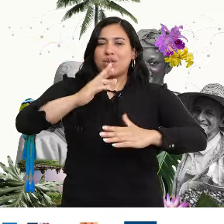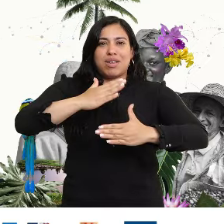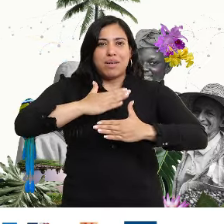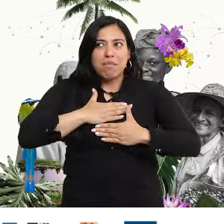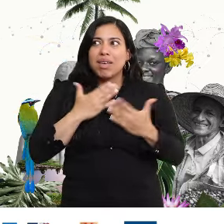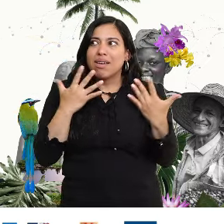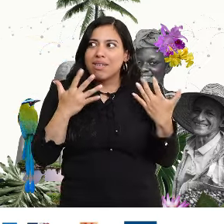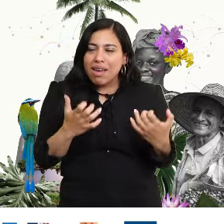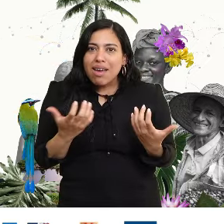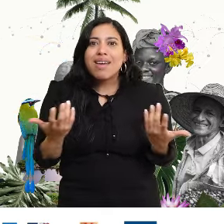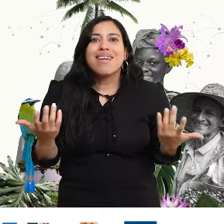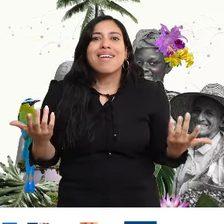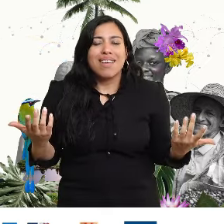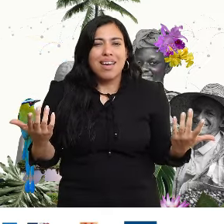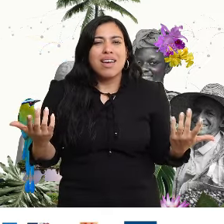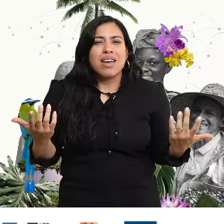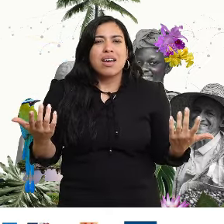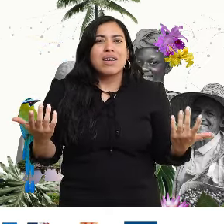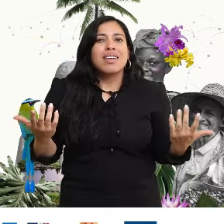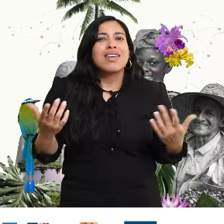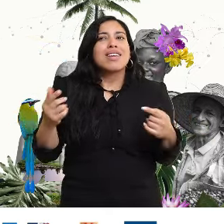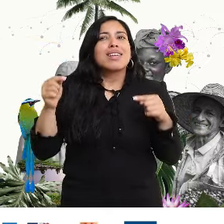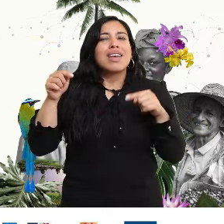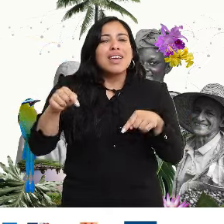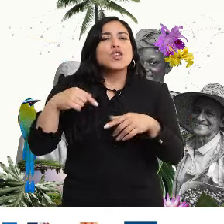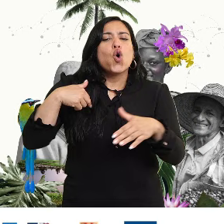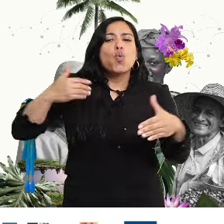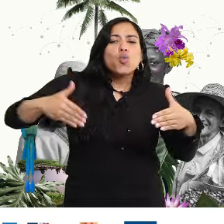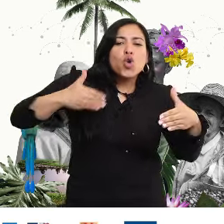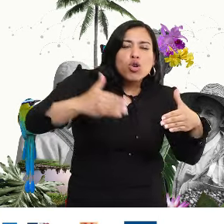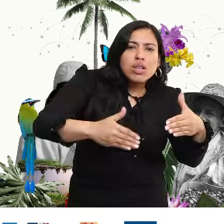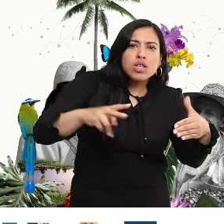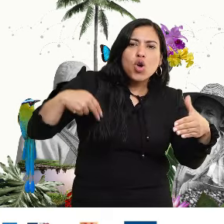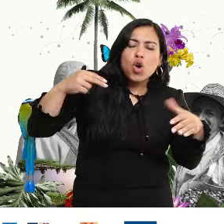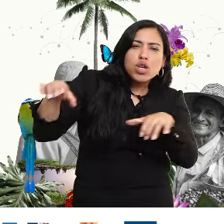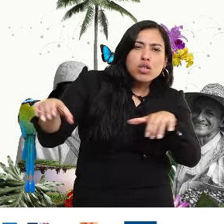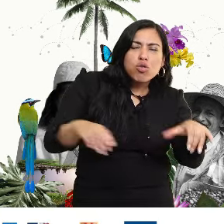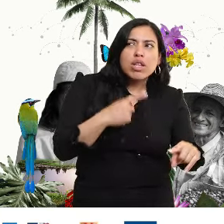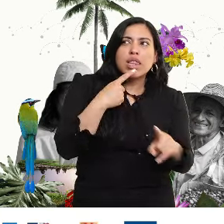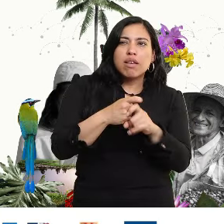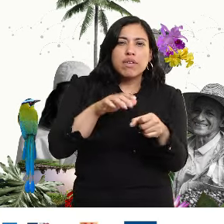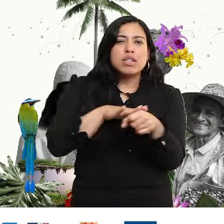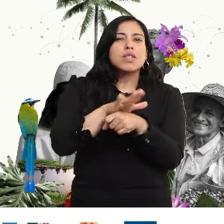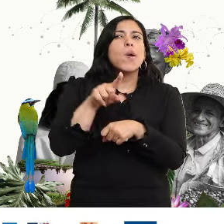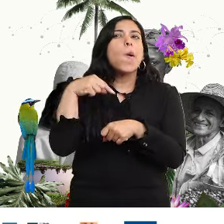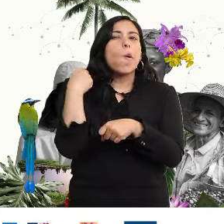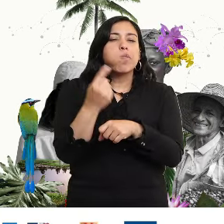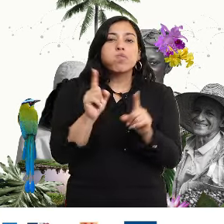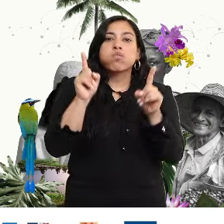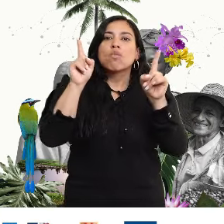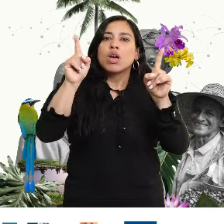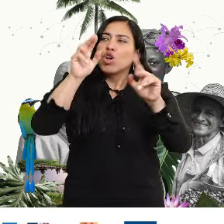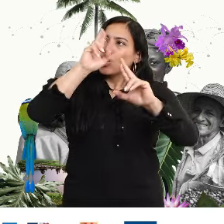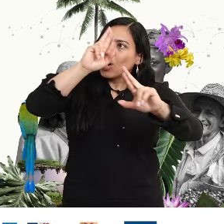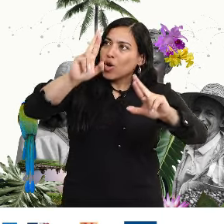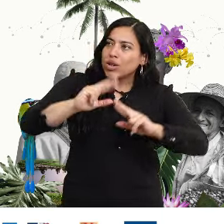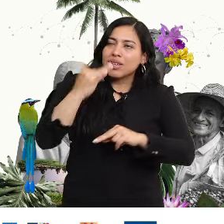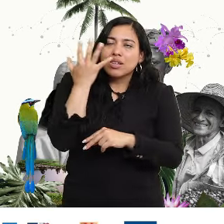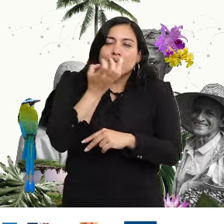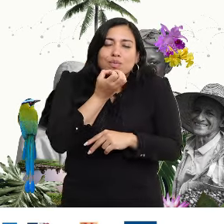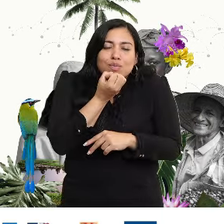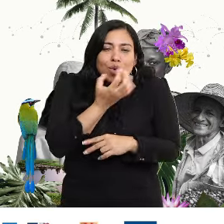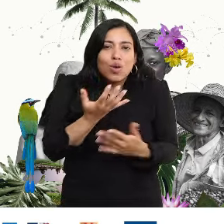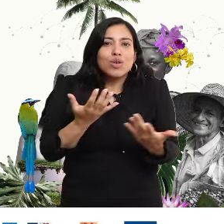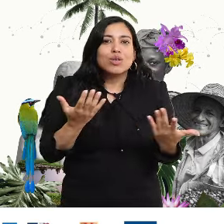es reconocidos en ese proceso histórico tan difícil, pero reconocidos también en la belleza que hay